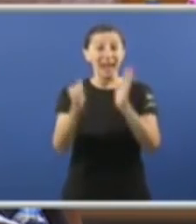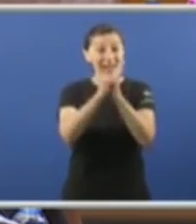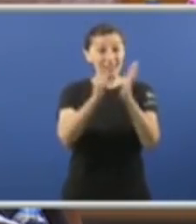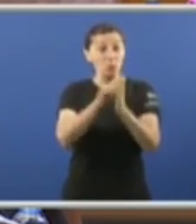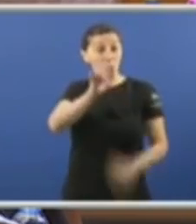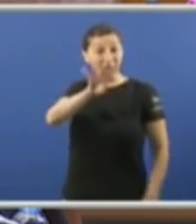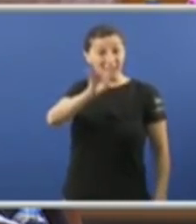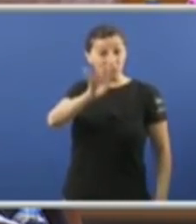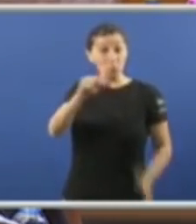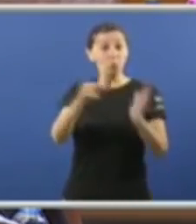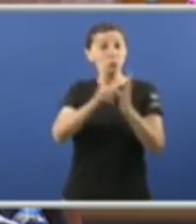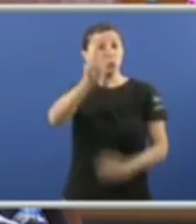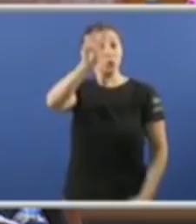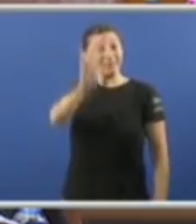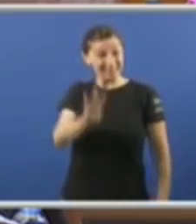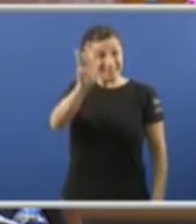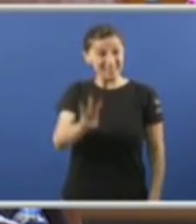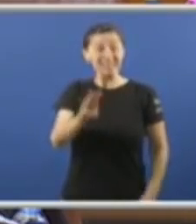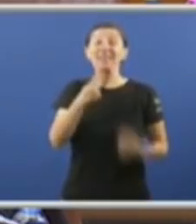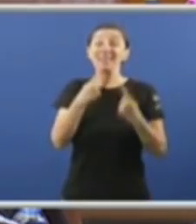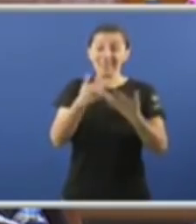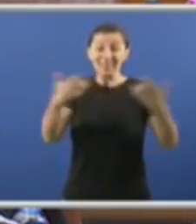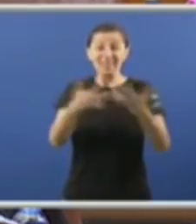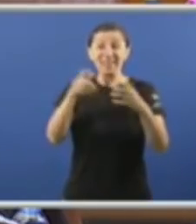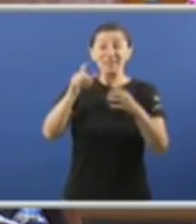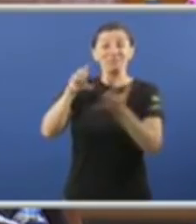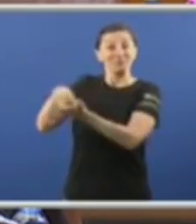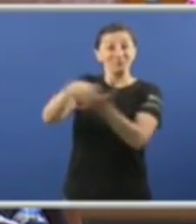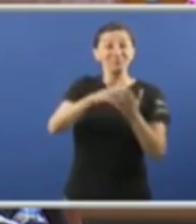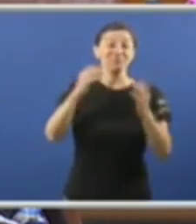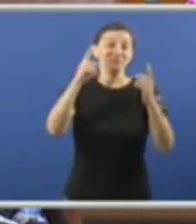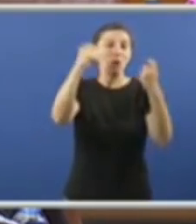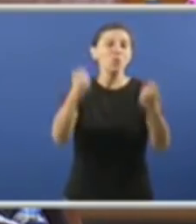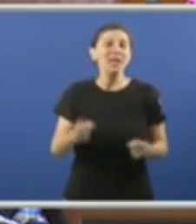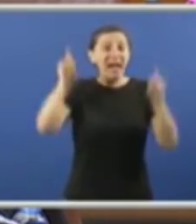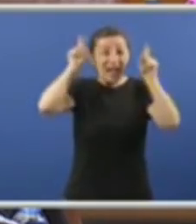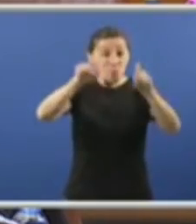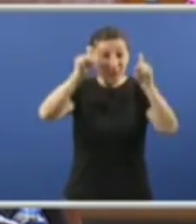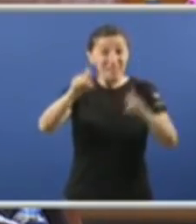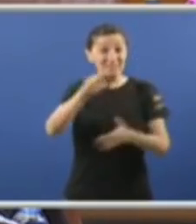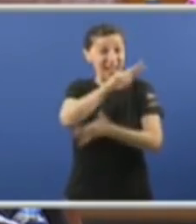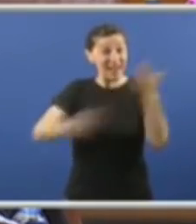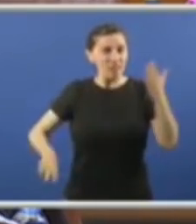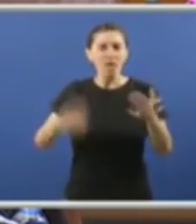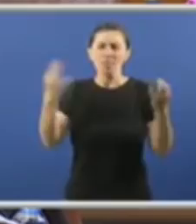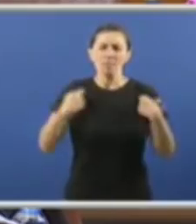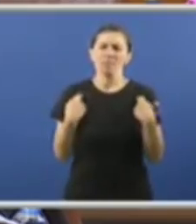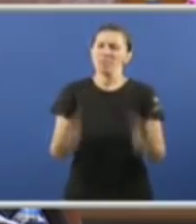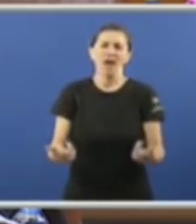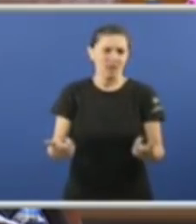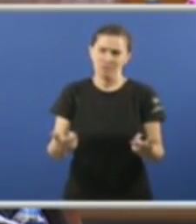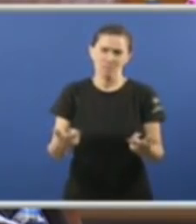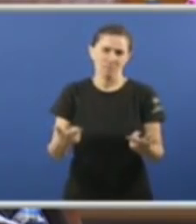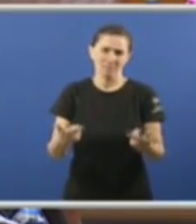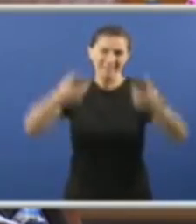Artigo 14.3. As autoridades educativas da comunidade autónoma garantizarán que o remate dos seus